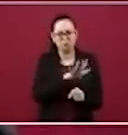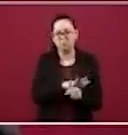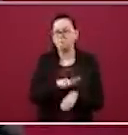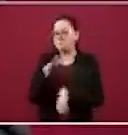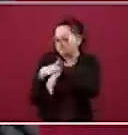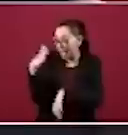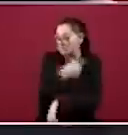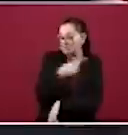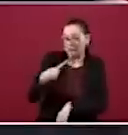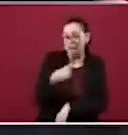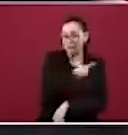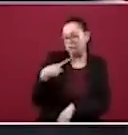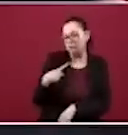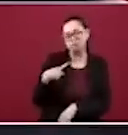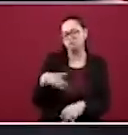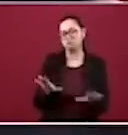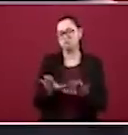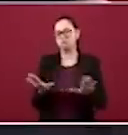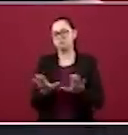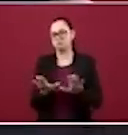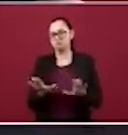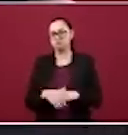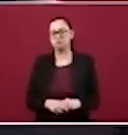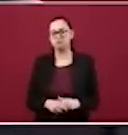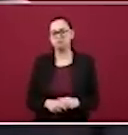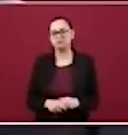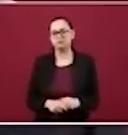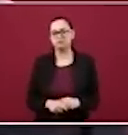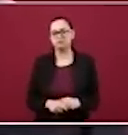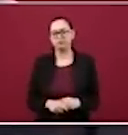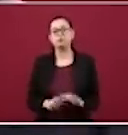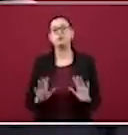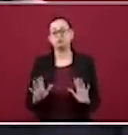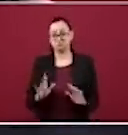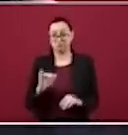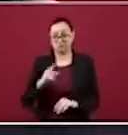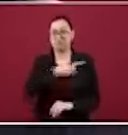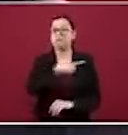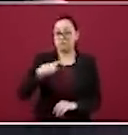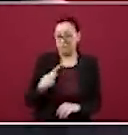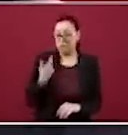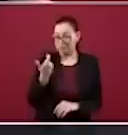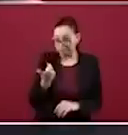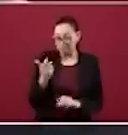país. O sea, el propósito es cumplir el compromiso de